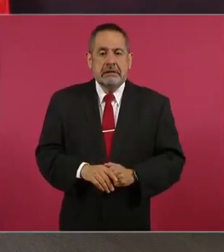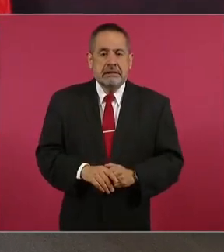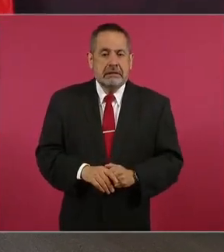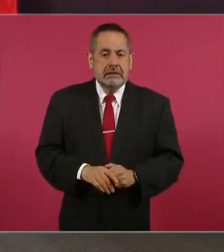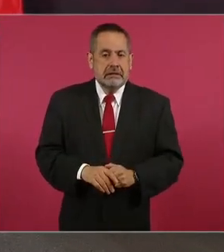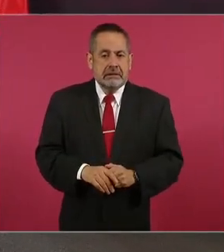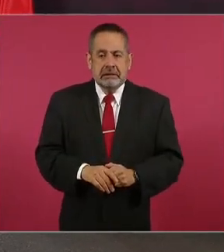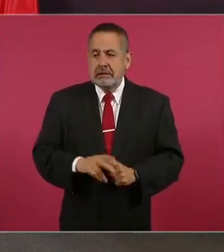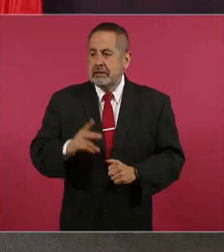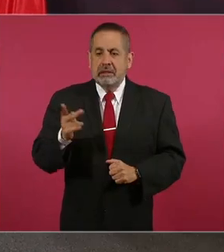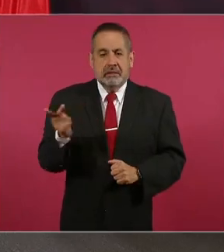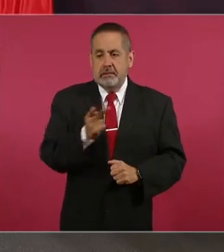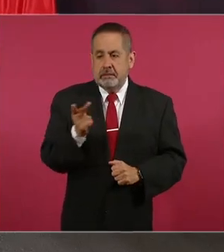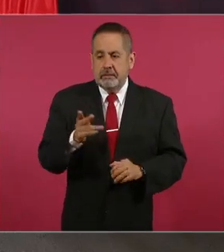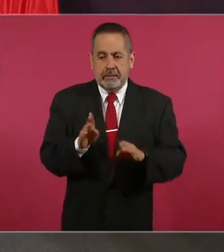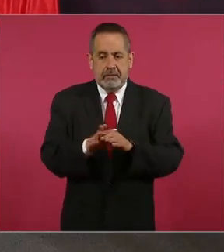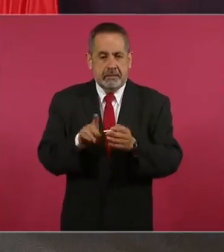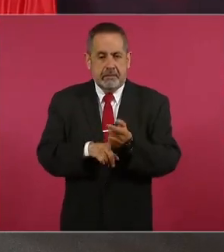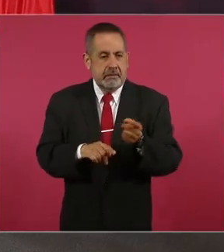están